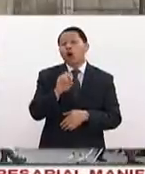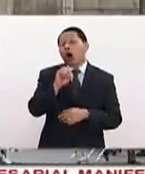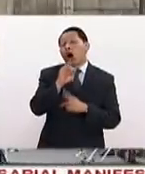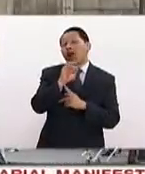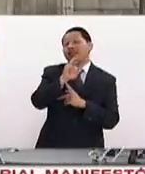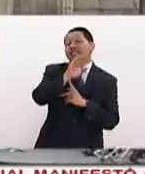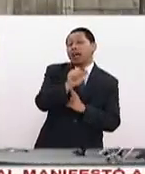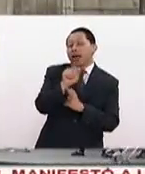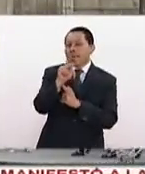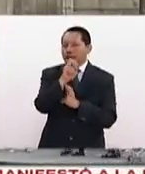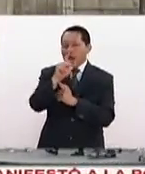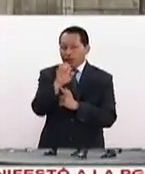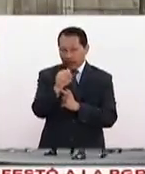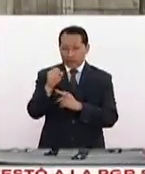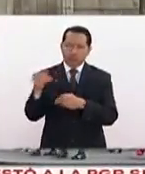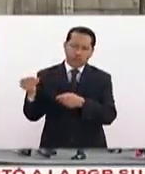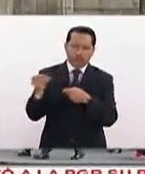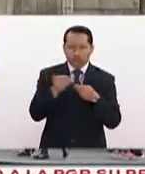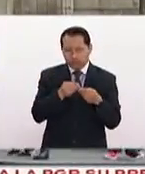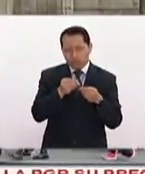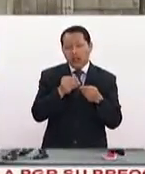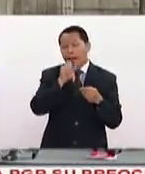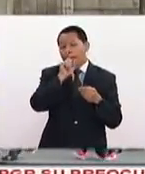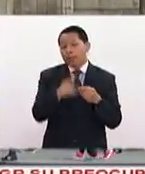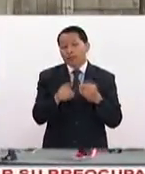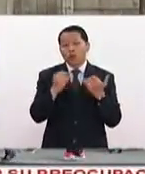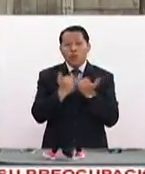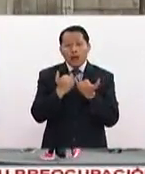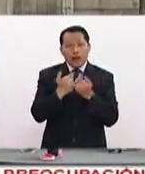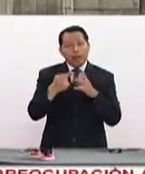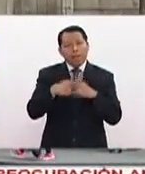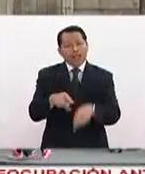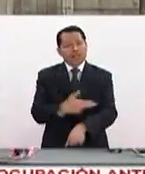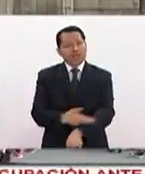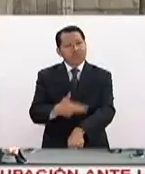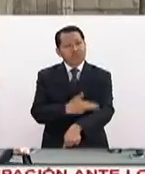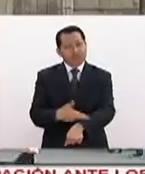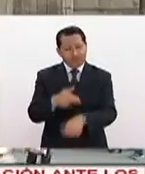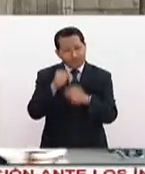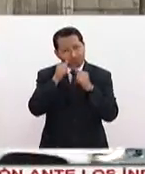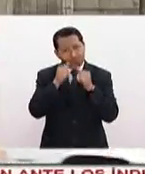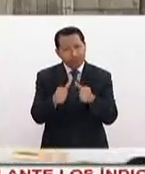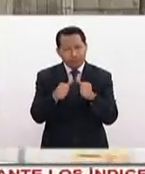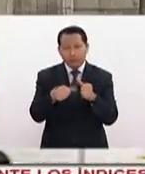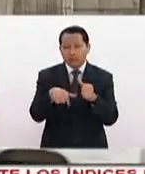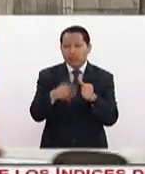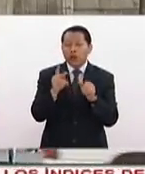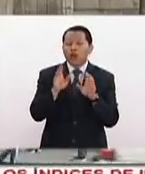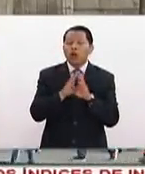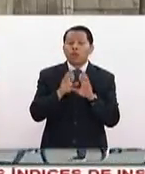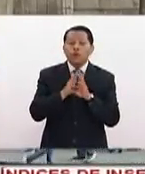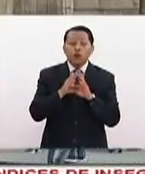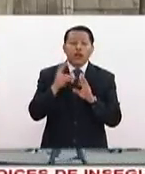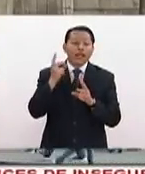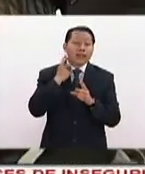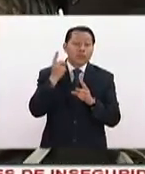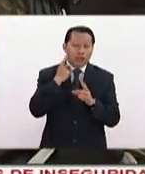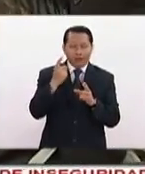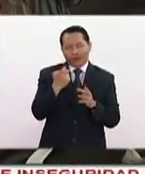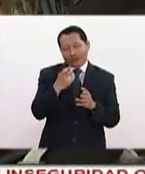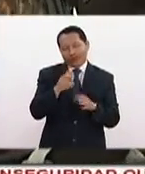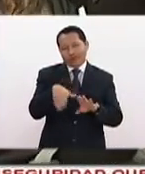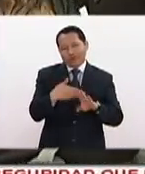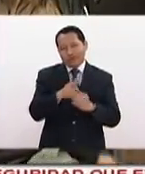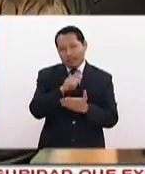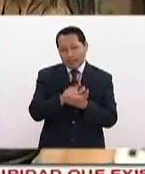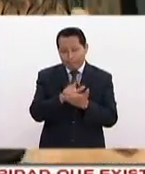Corte recibió esta impugnación y ya admitió a trámite el recurso interpuesto, pero por diputados contra esta ley. Vamos a hacer un